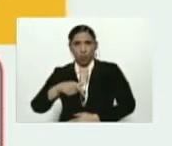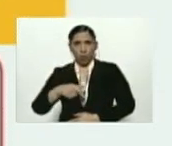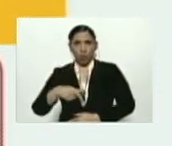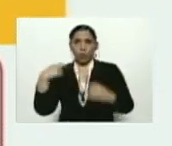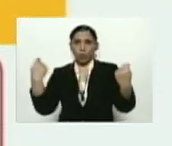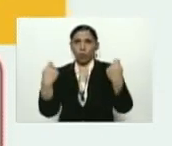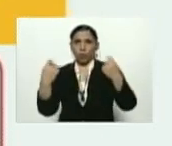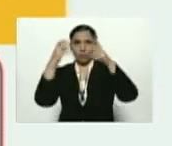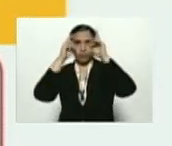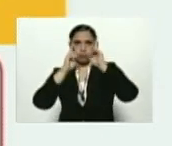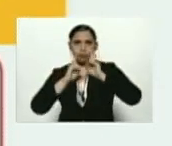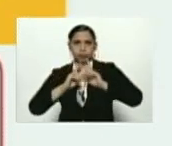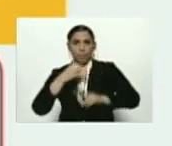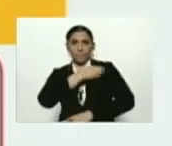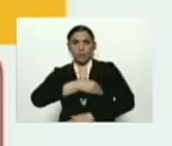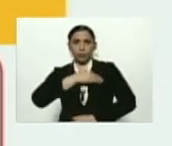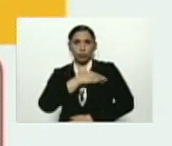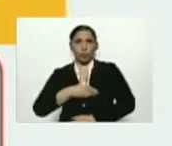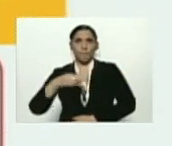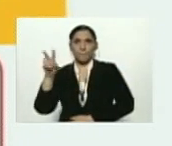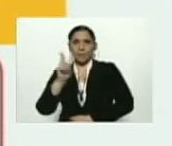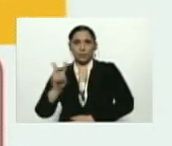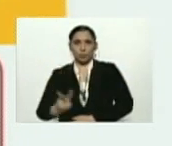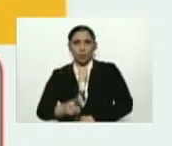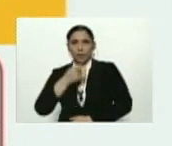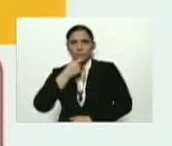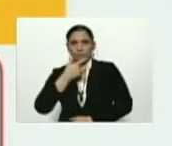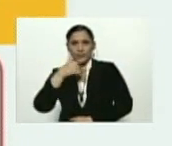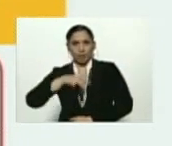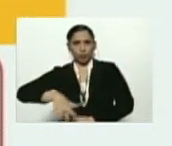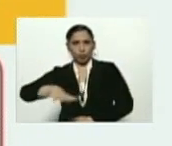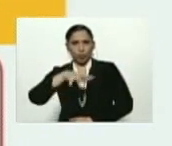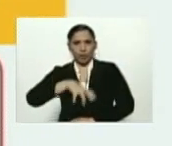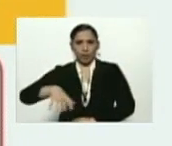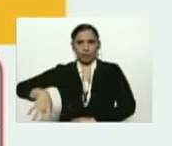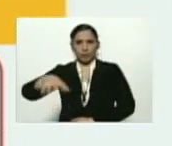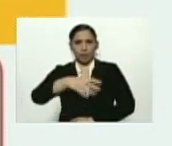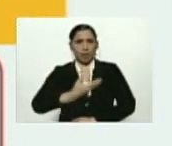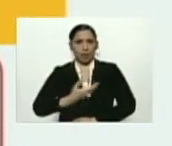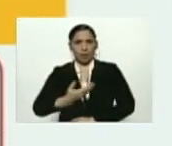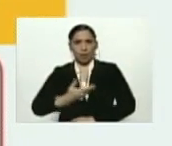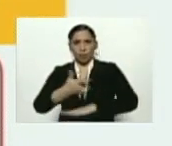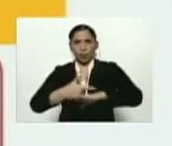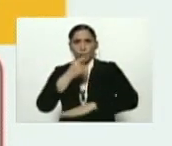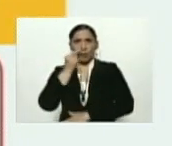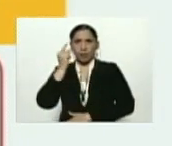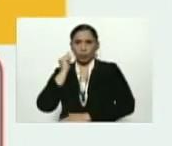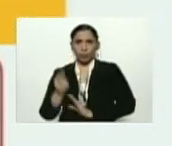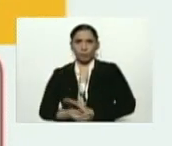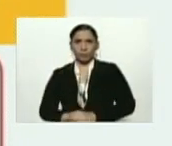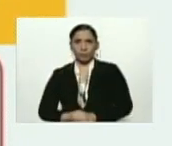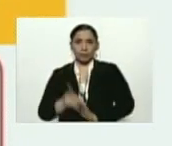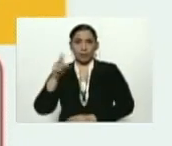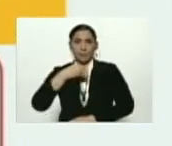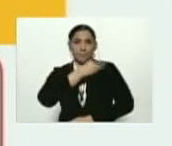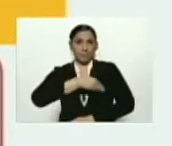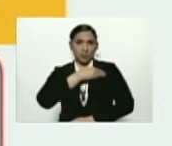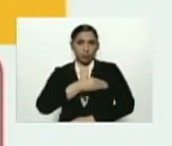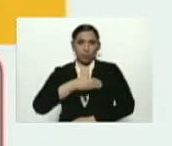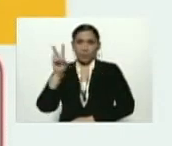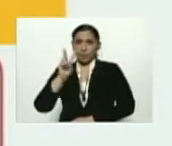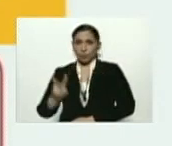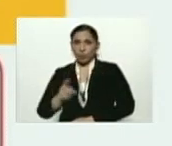y limpieza de la Misión Venezuela Bella en todos los estados, los alcaldes, los gobernadores, la Misión Venezuela